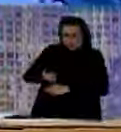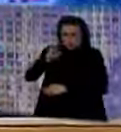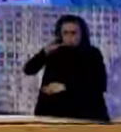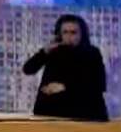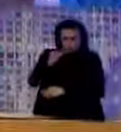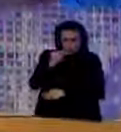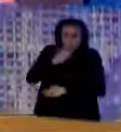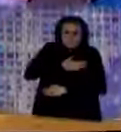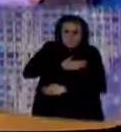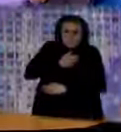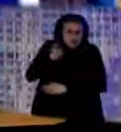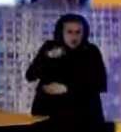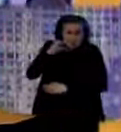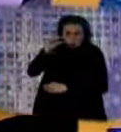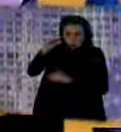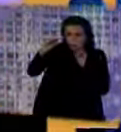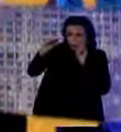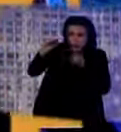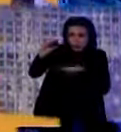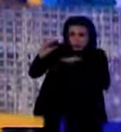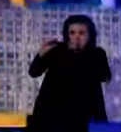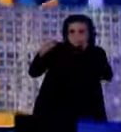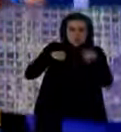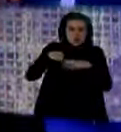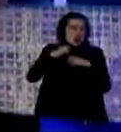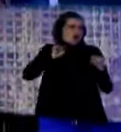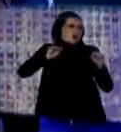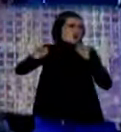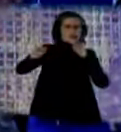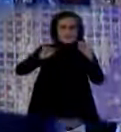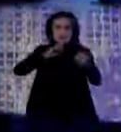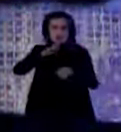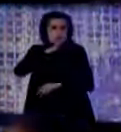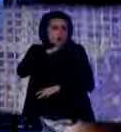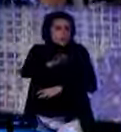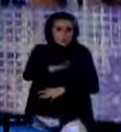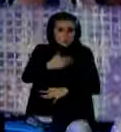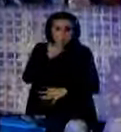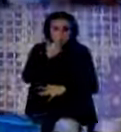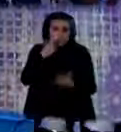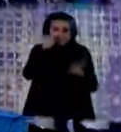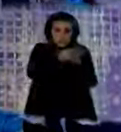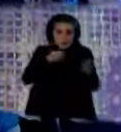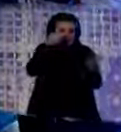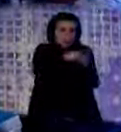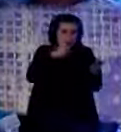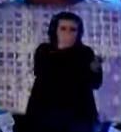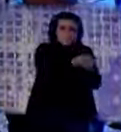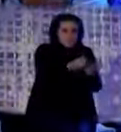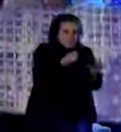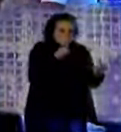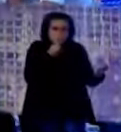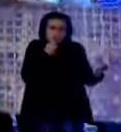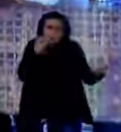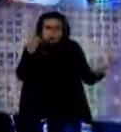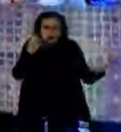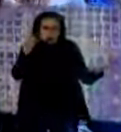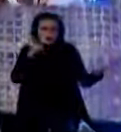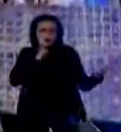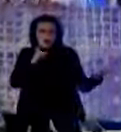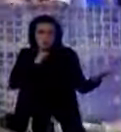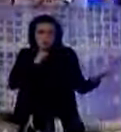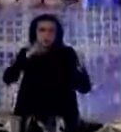ni lo veo agobiando Me Porque si llegan más detrás no tendré con Qué comer siempre